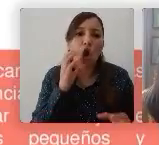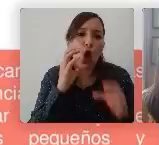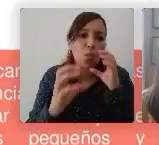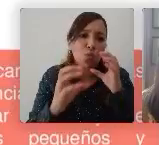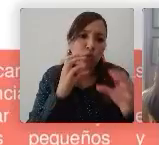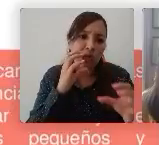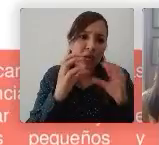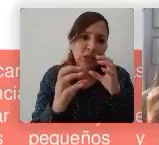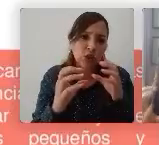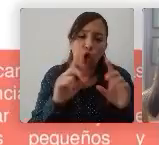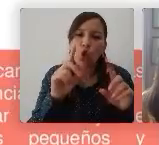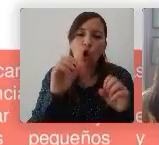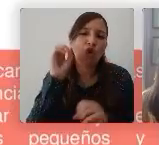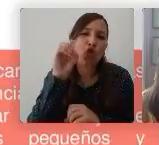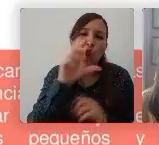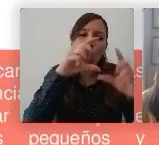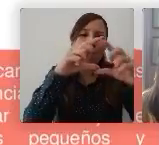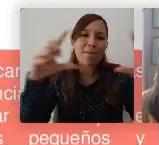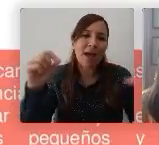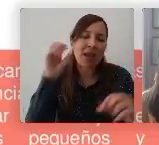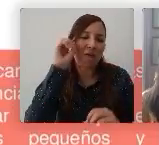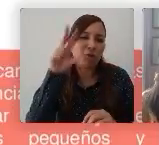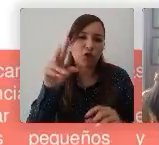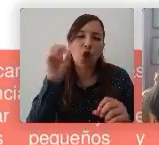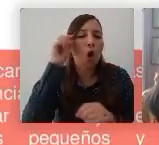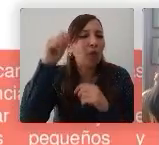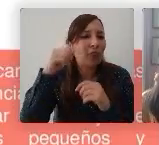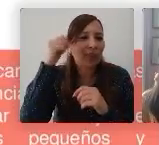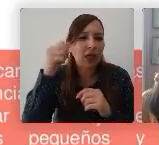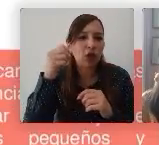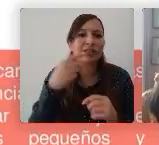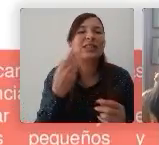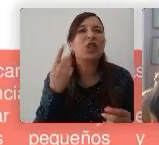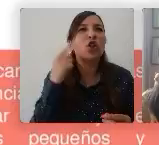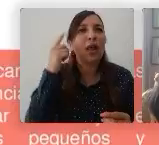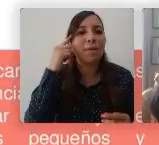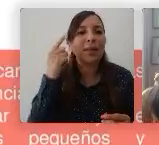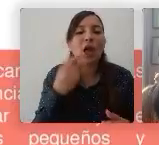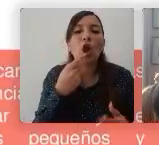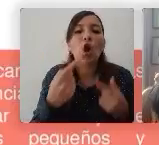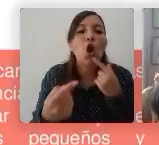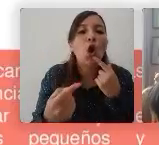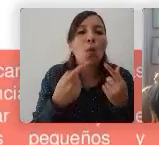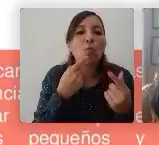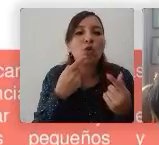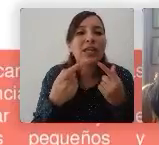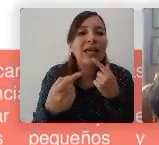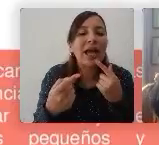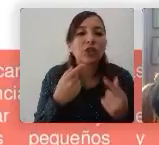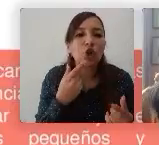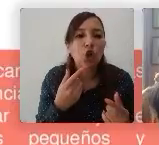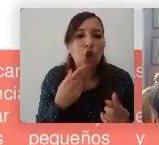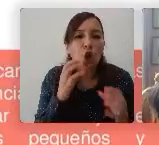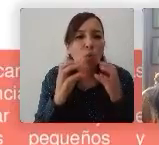colocar imágenes fotos o vídeos en redes sociales sino también incluir comunicación doble vía porque porque ese